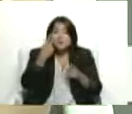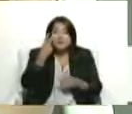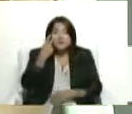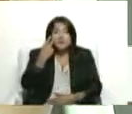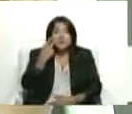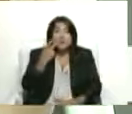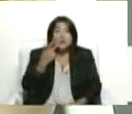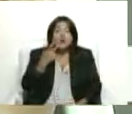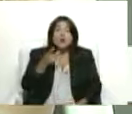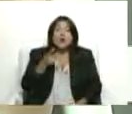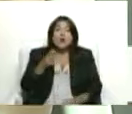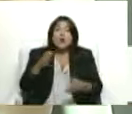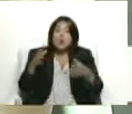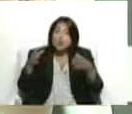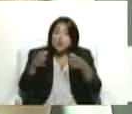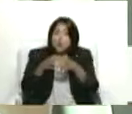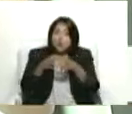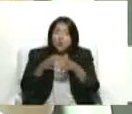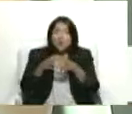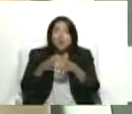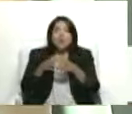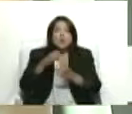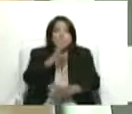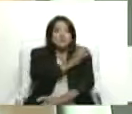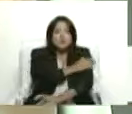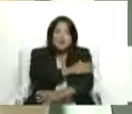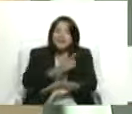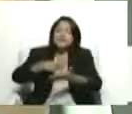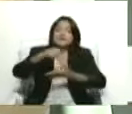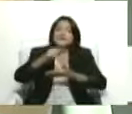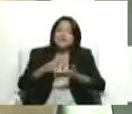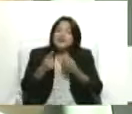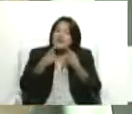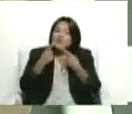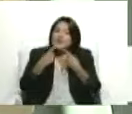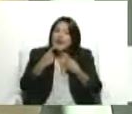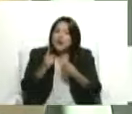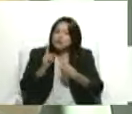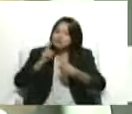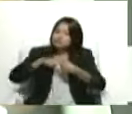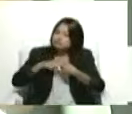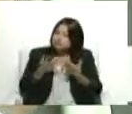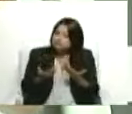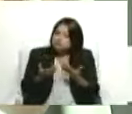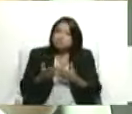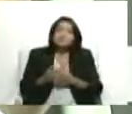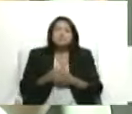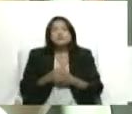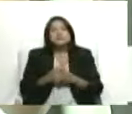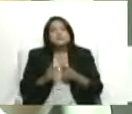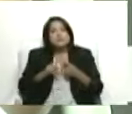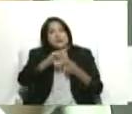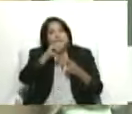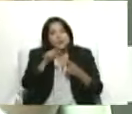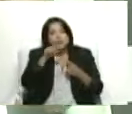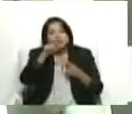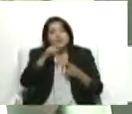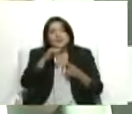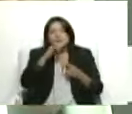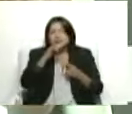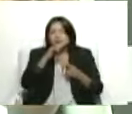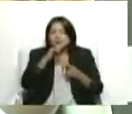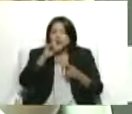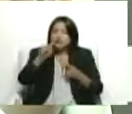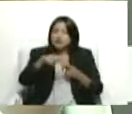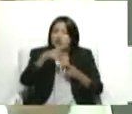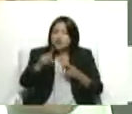sector que firma en esa mesa de diálogo adherirse. Pregunto, primero, ¿tienen ustedes información sobre si